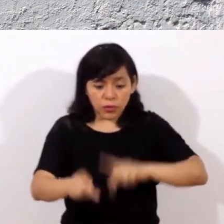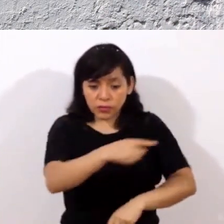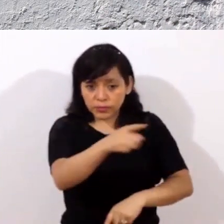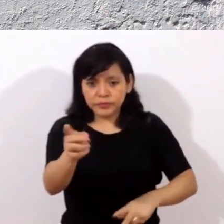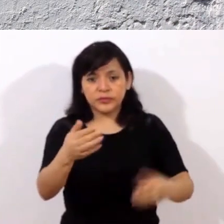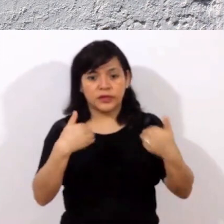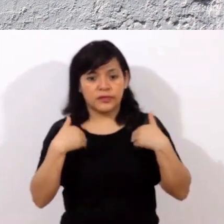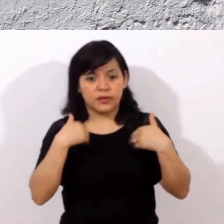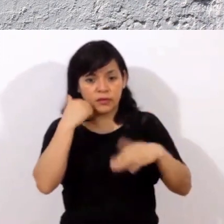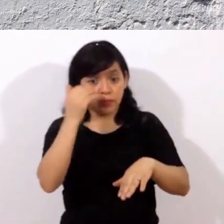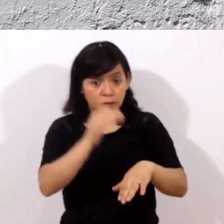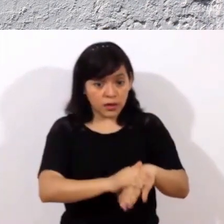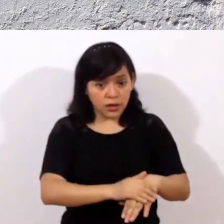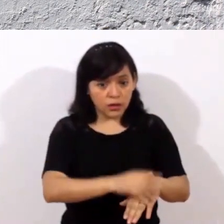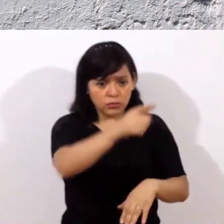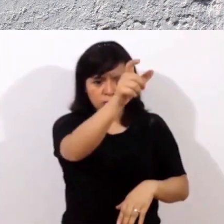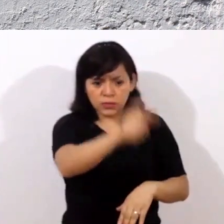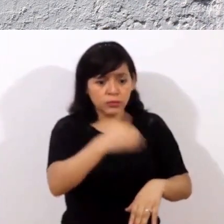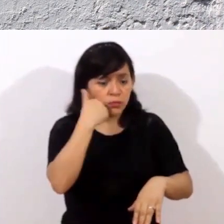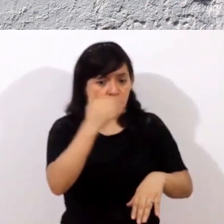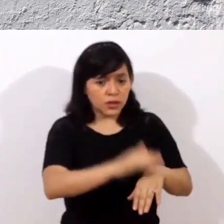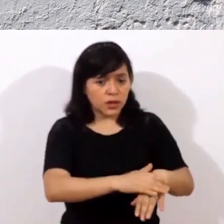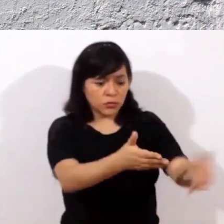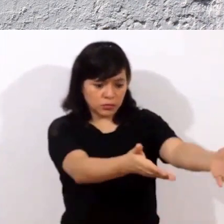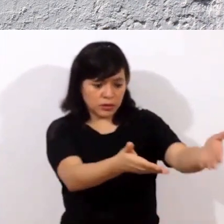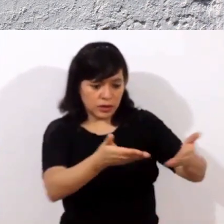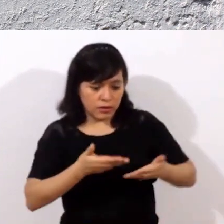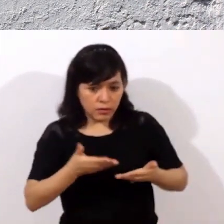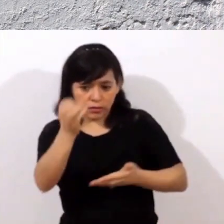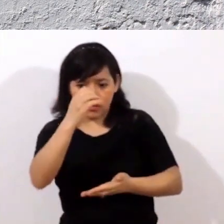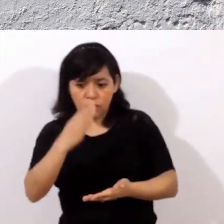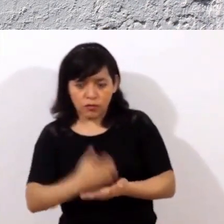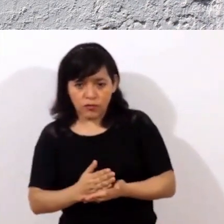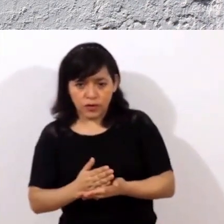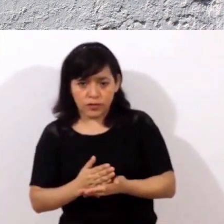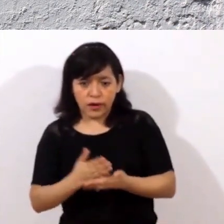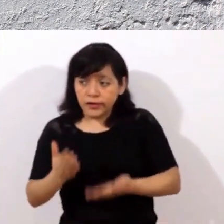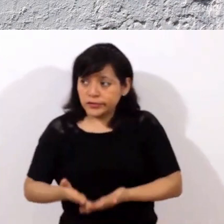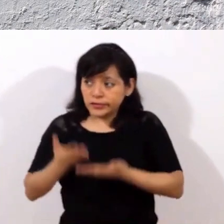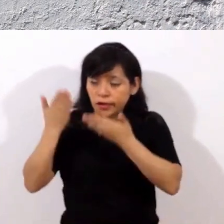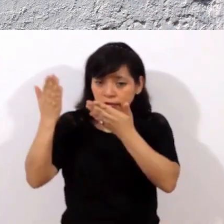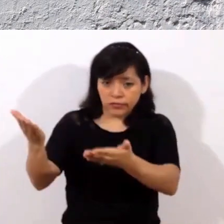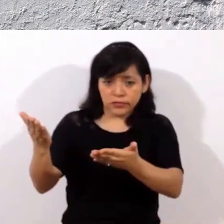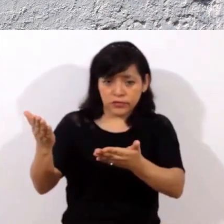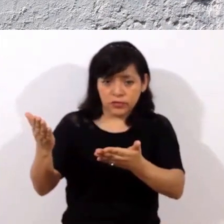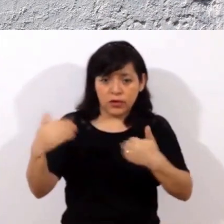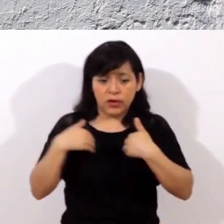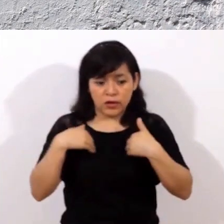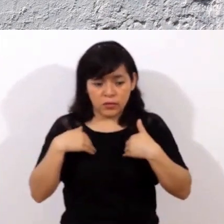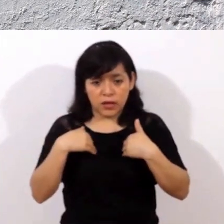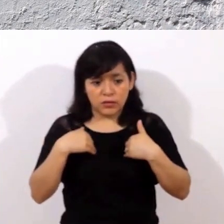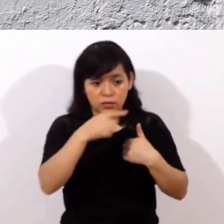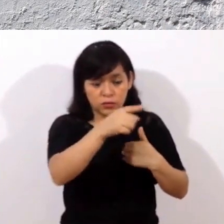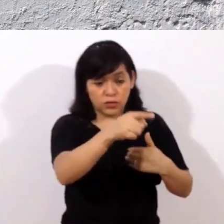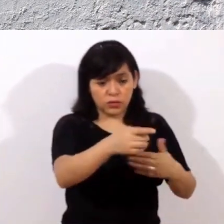sabido. En el esquema general de los sacrificios esto funcionaba así, por lo general. Alguien traía un